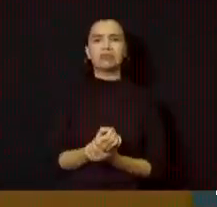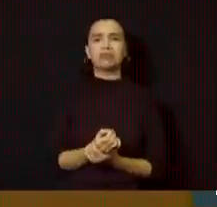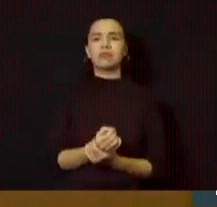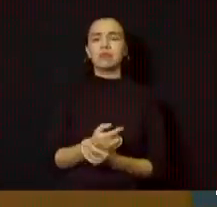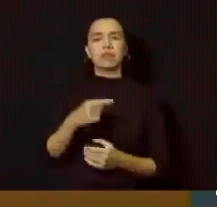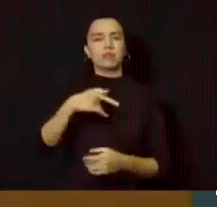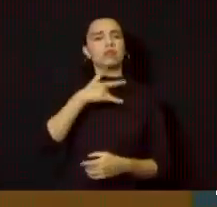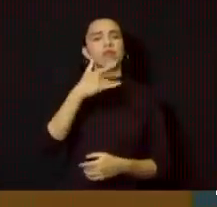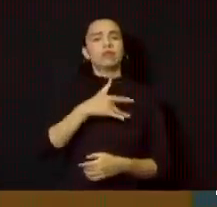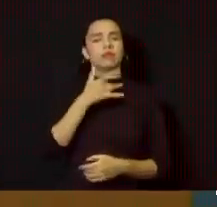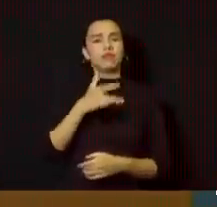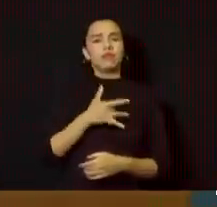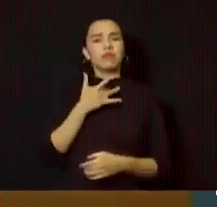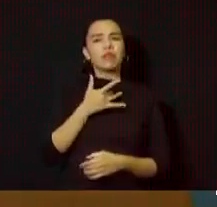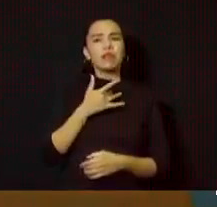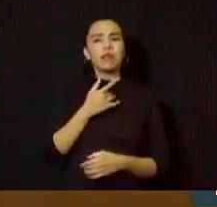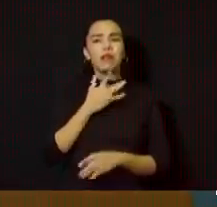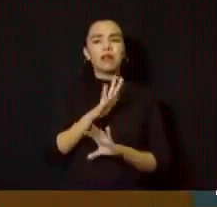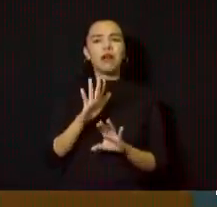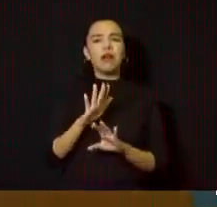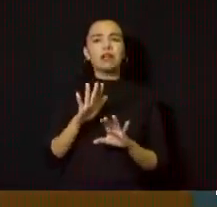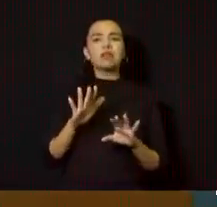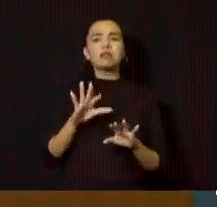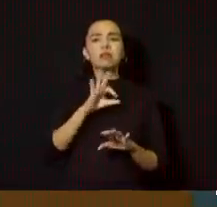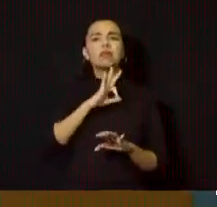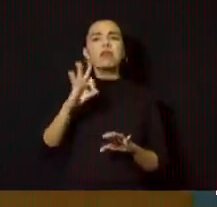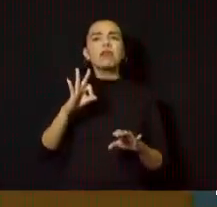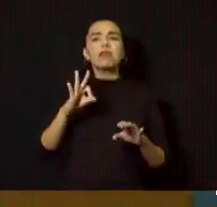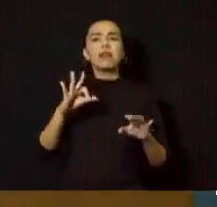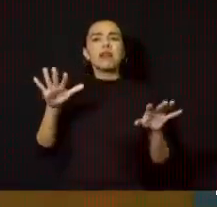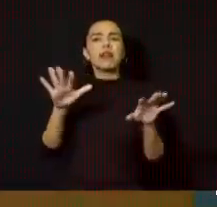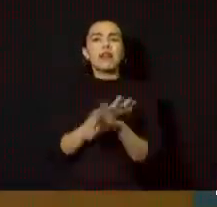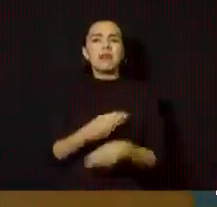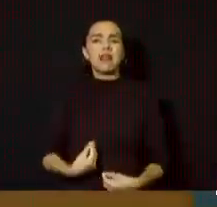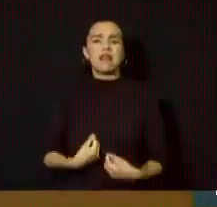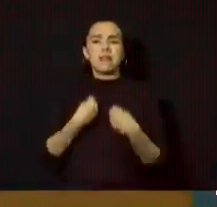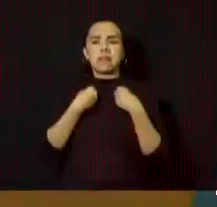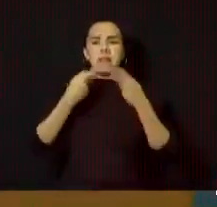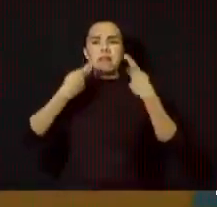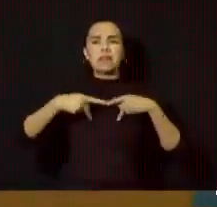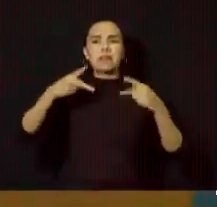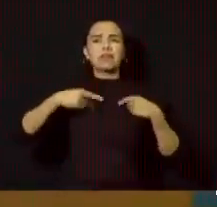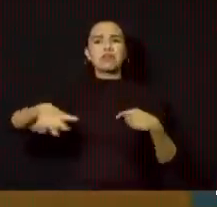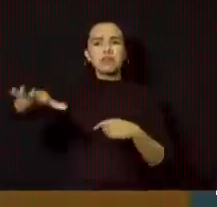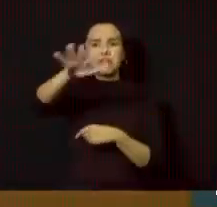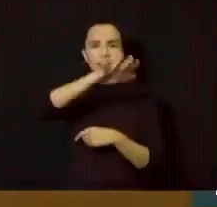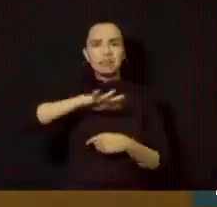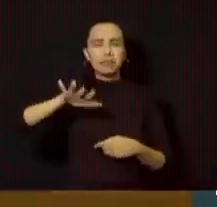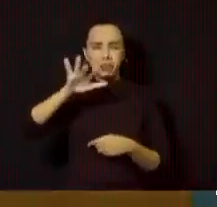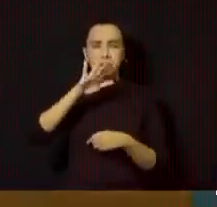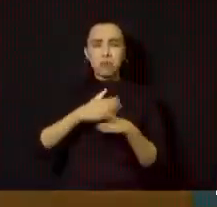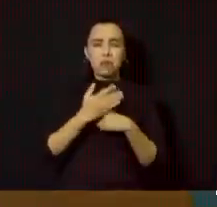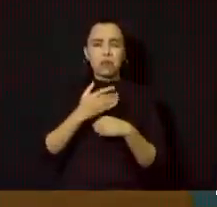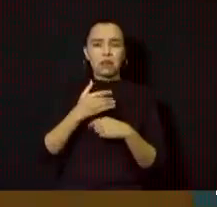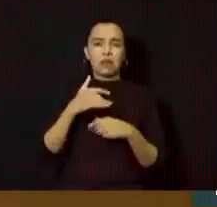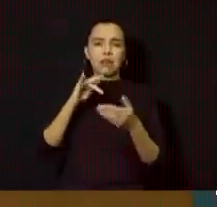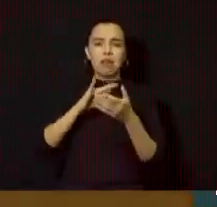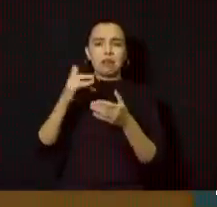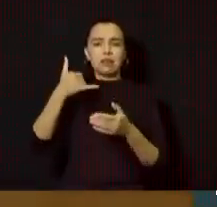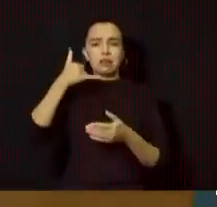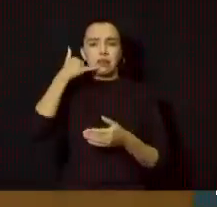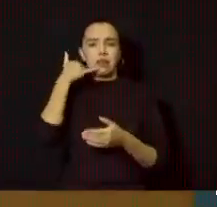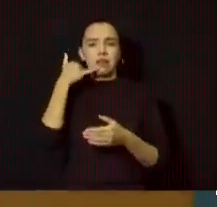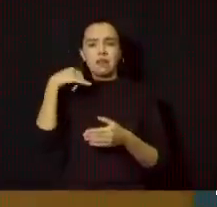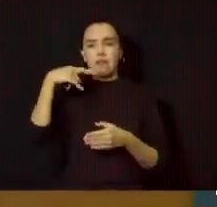siento que vamos a cambiar la vida de miles y millones de personas, porque además hoy el celular está haciendo acceso